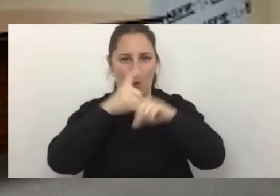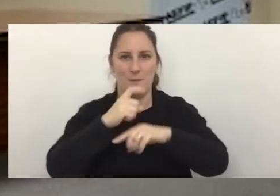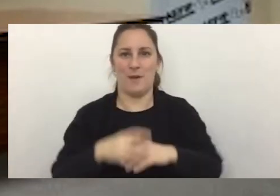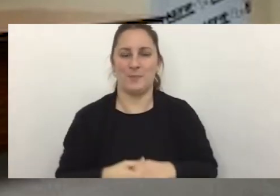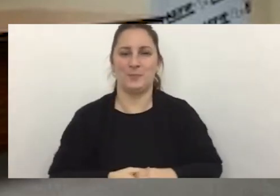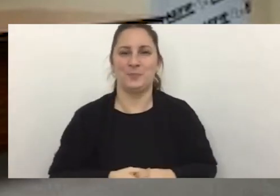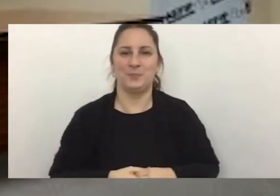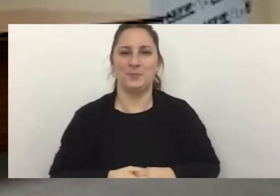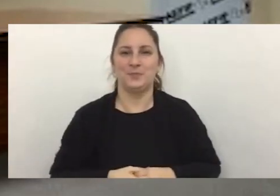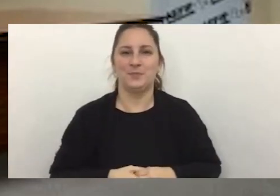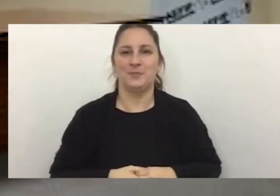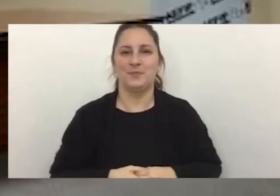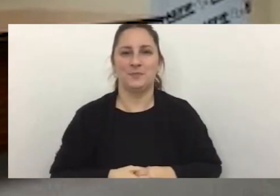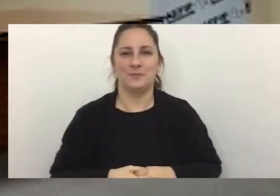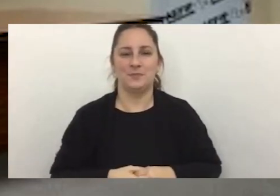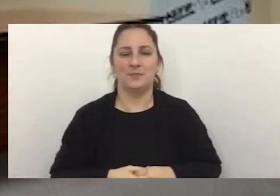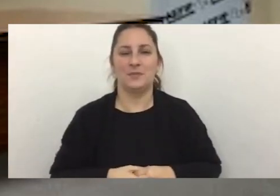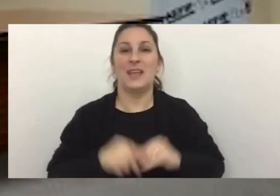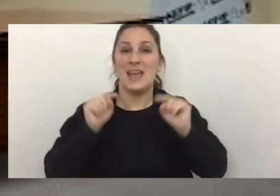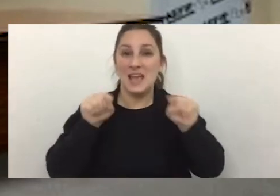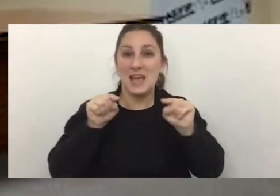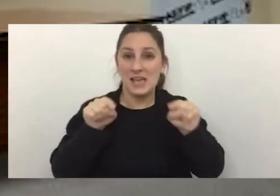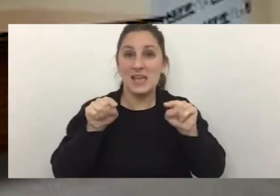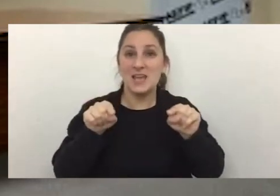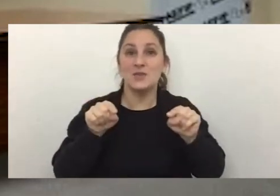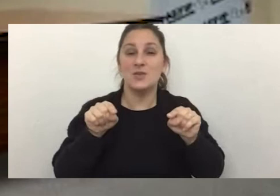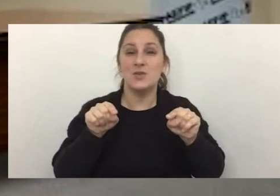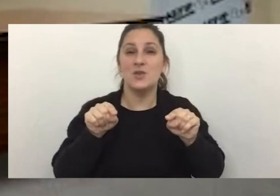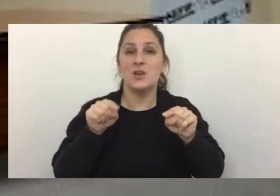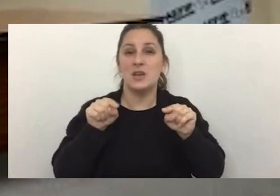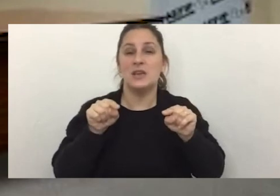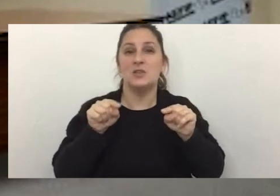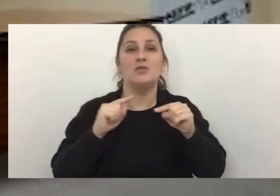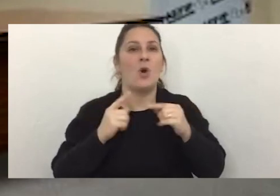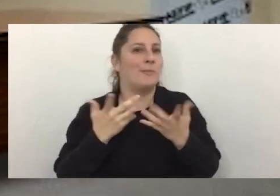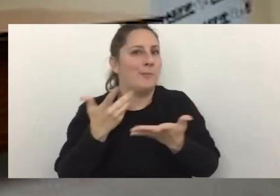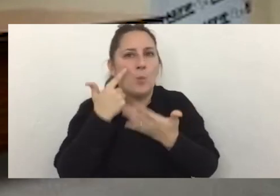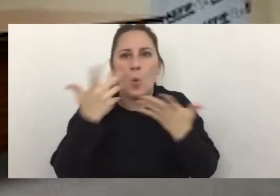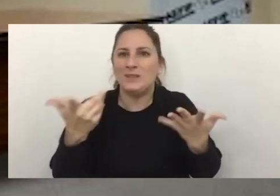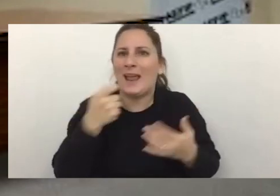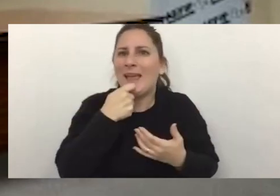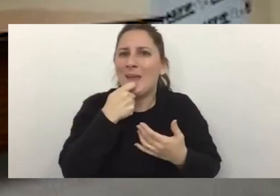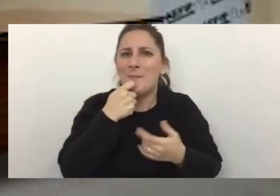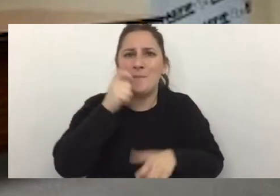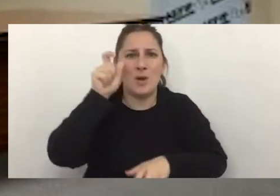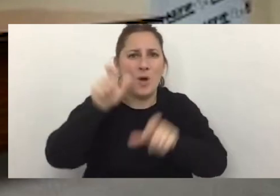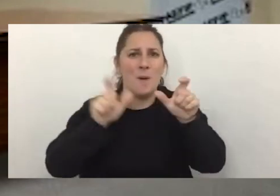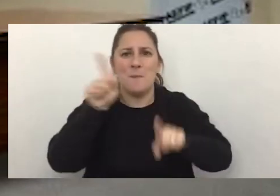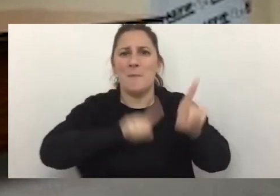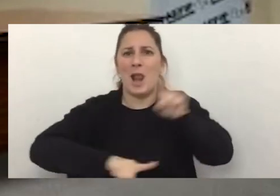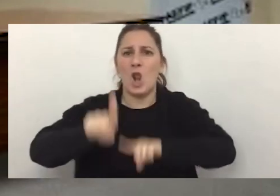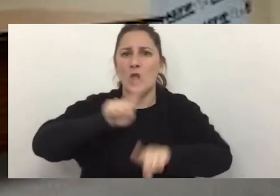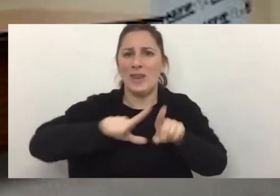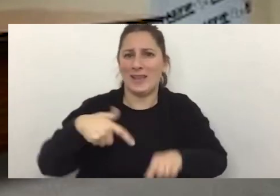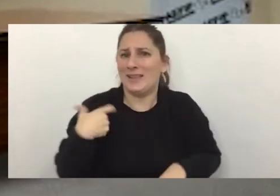Y obviamente que eso es una actitud ejemplificadora para el resto de los dirigentes sindicales.